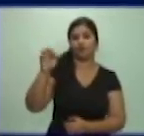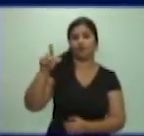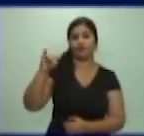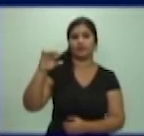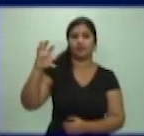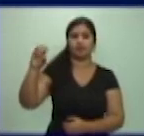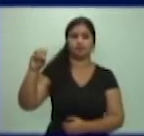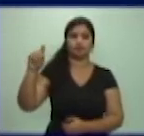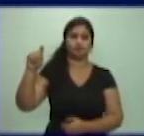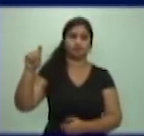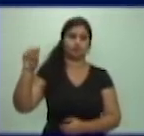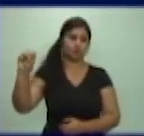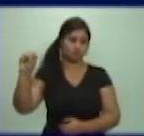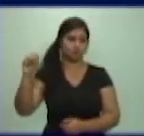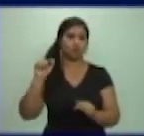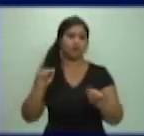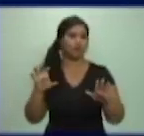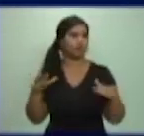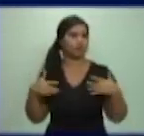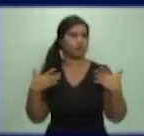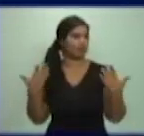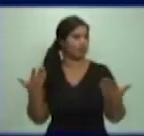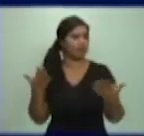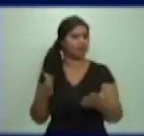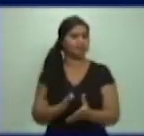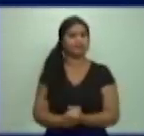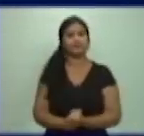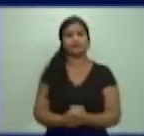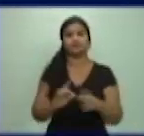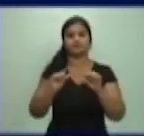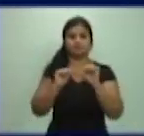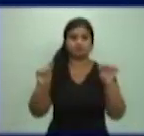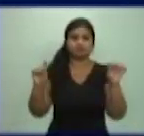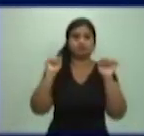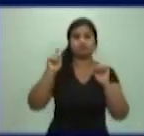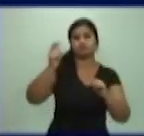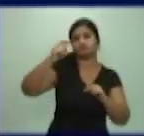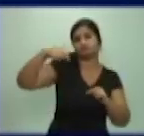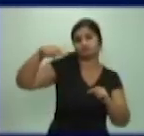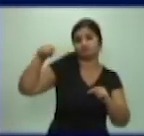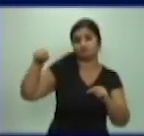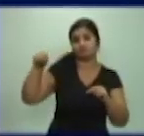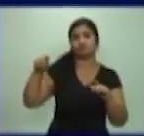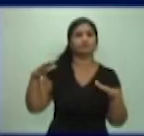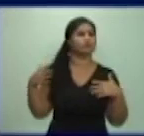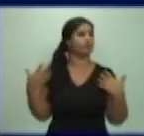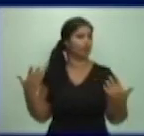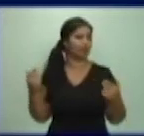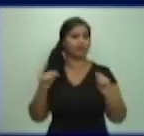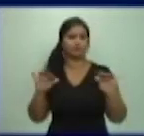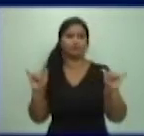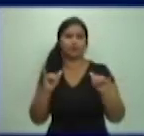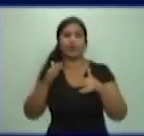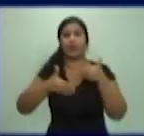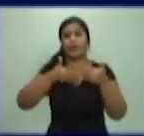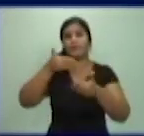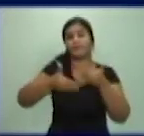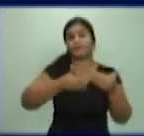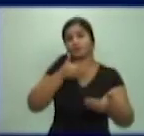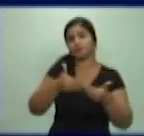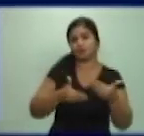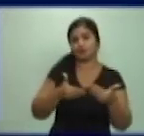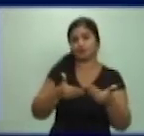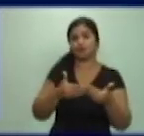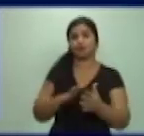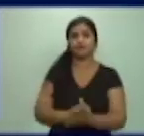adverbios derivados de adjetivos, pero usted puede escribir un adverbio derivado de un sustantivo. El proceso es diferente porque usted tiene